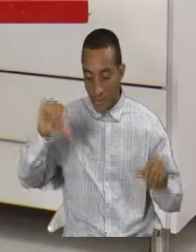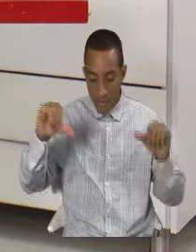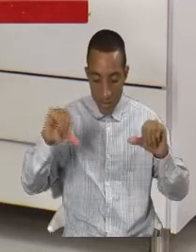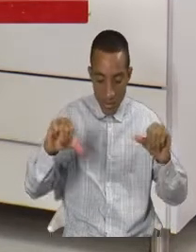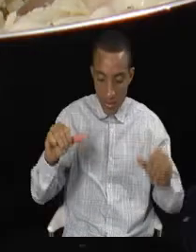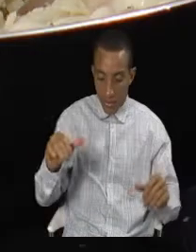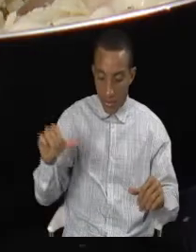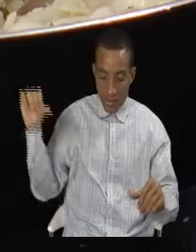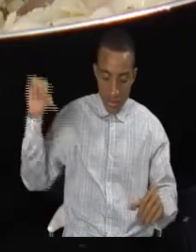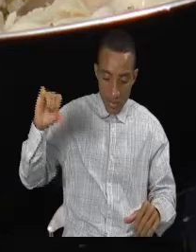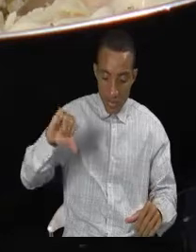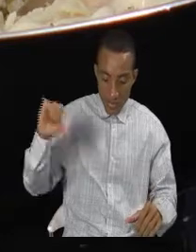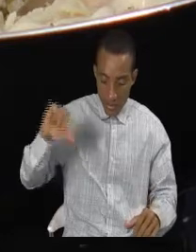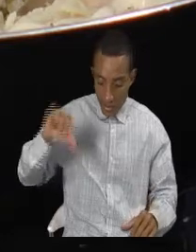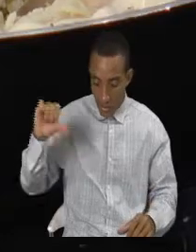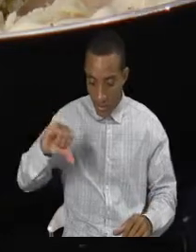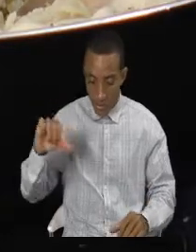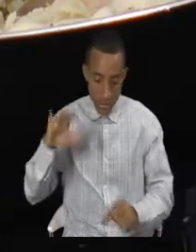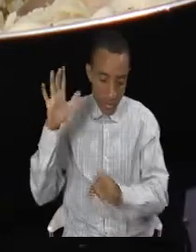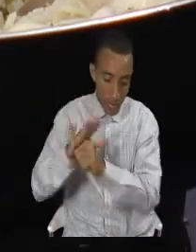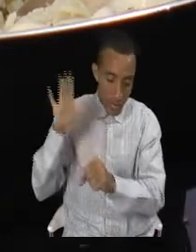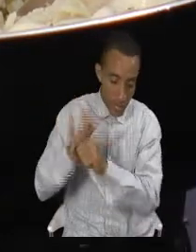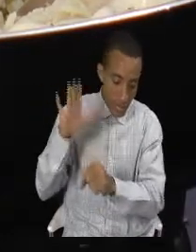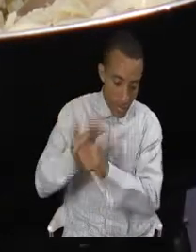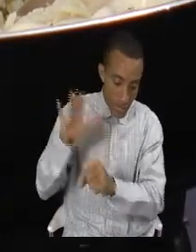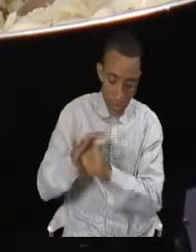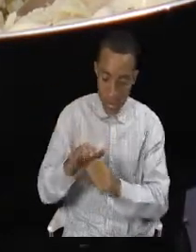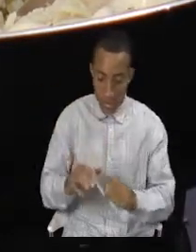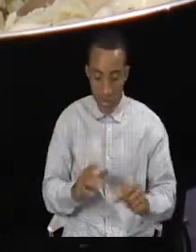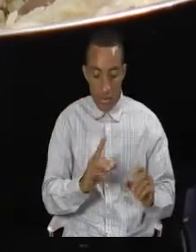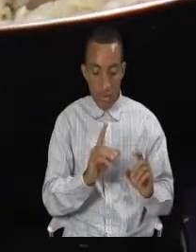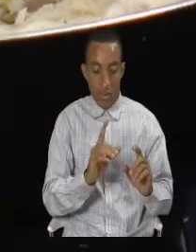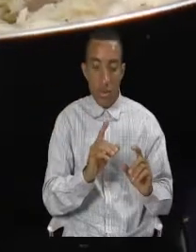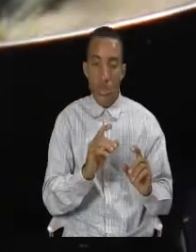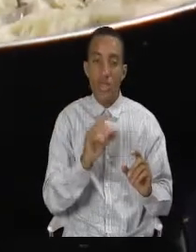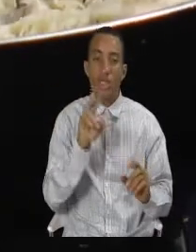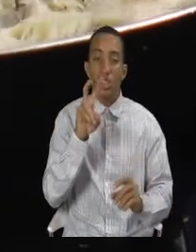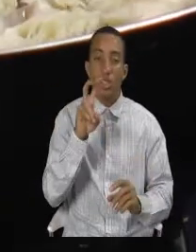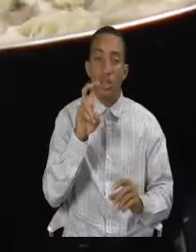Algo diferente. Entonces, el televidente que llame y nos dé el nombre de las salsas